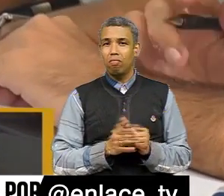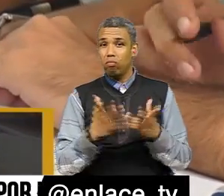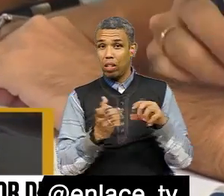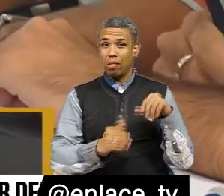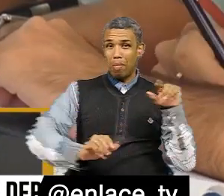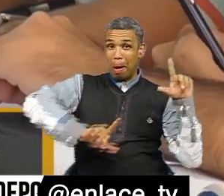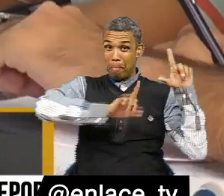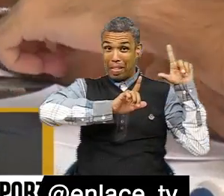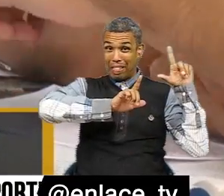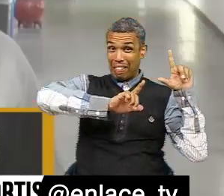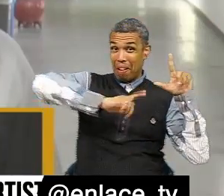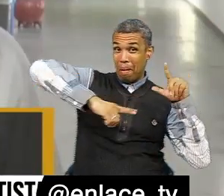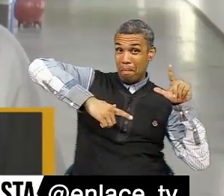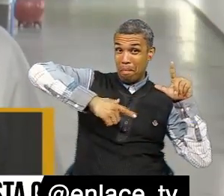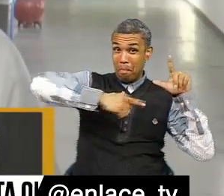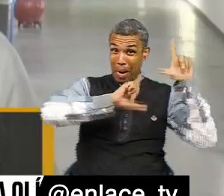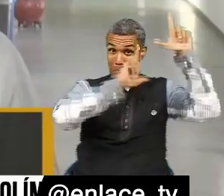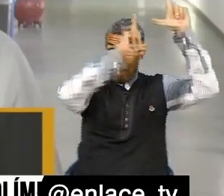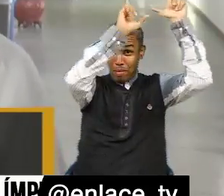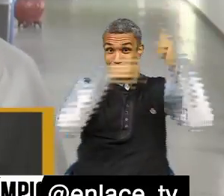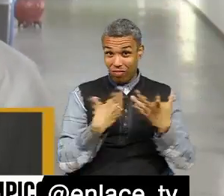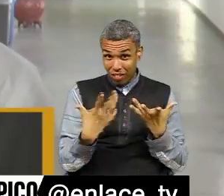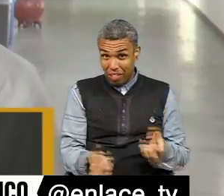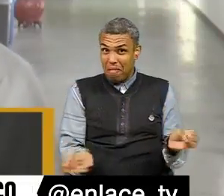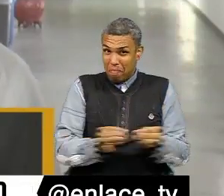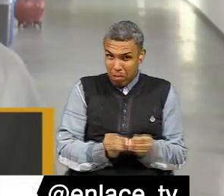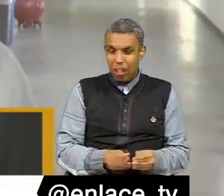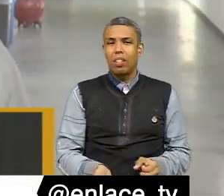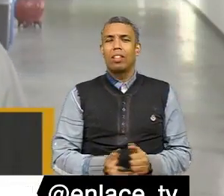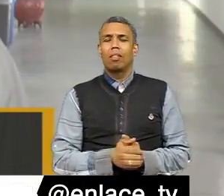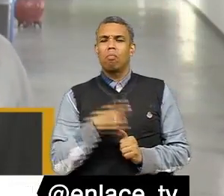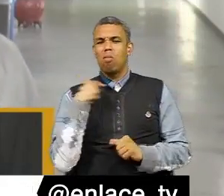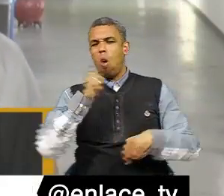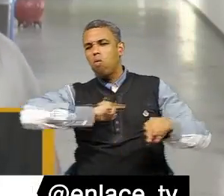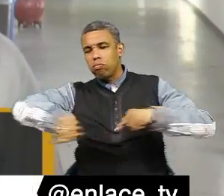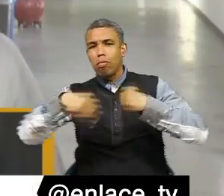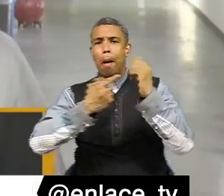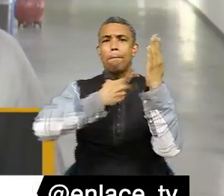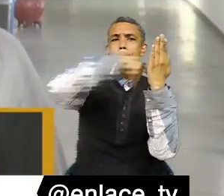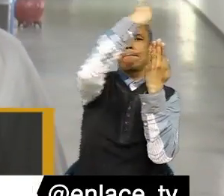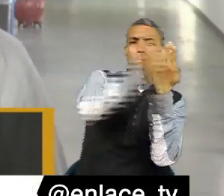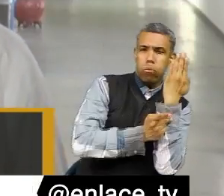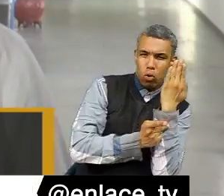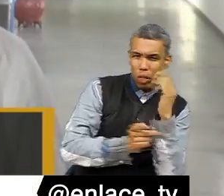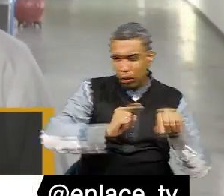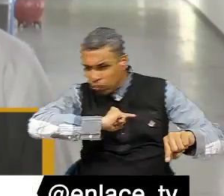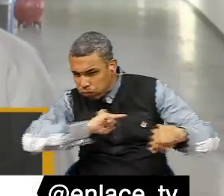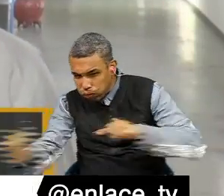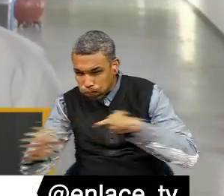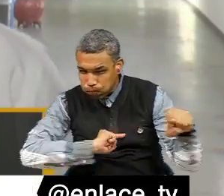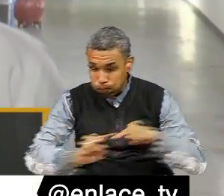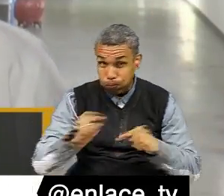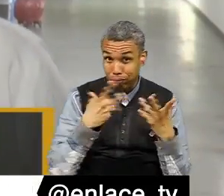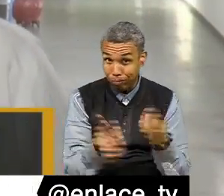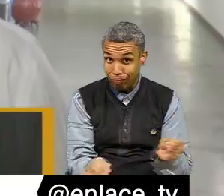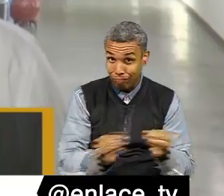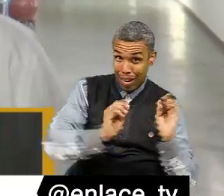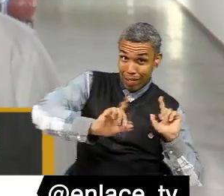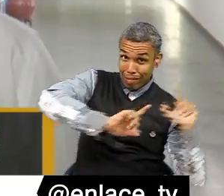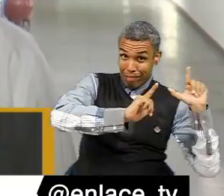la especialización, tenemos 2 especializaciones: la especialización en evaluación y gerencia de proyectos, que este viernes se cierra la matrícula, y también por supuesto tenemos